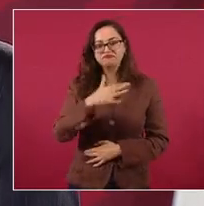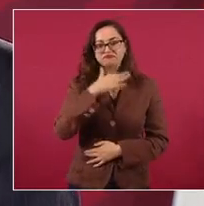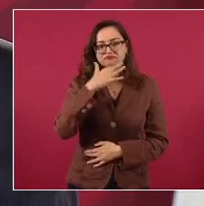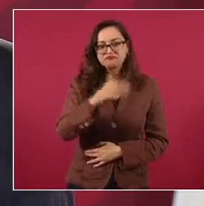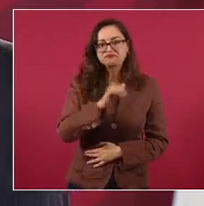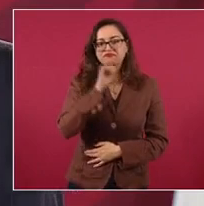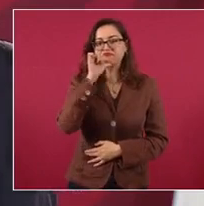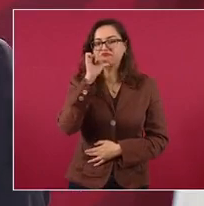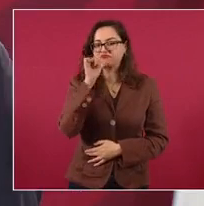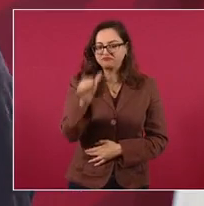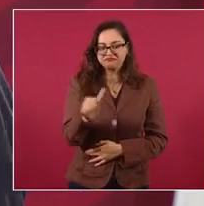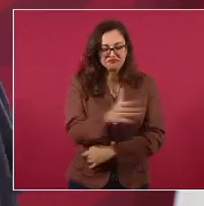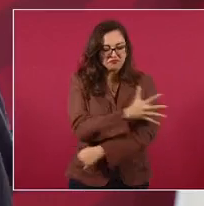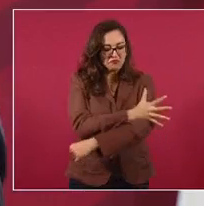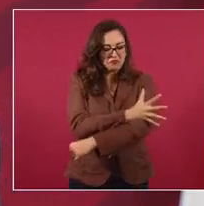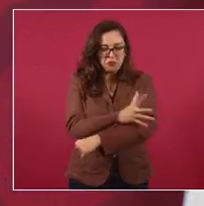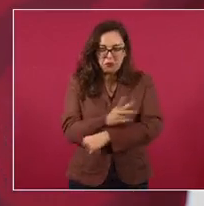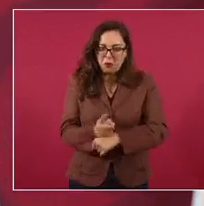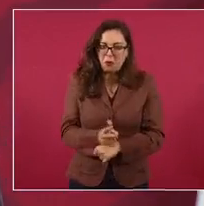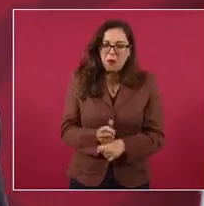viendo cómo se estaba